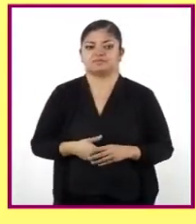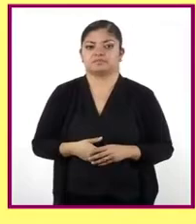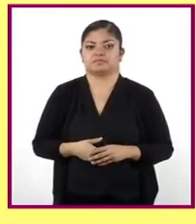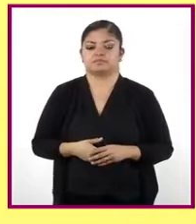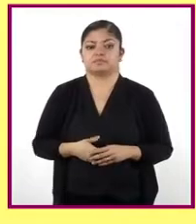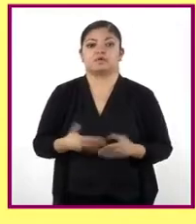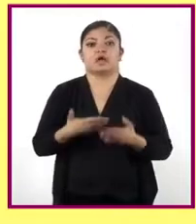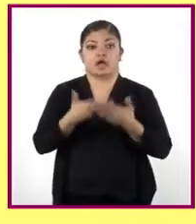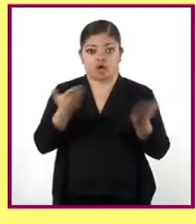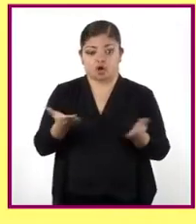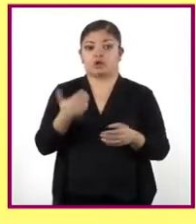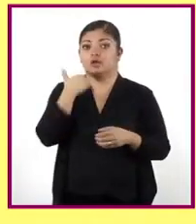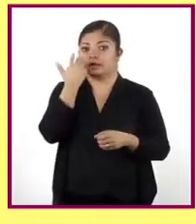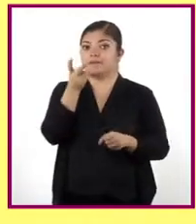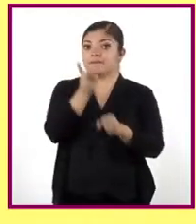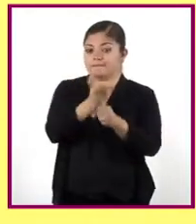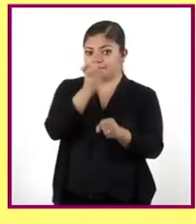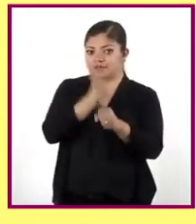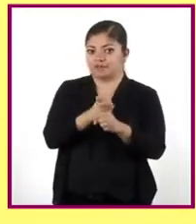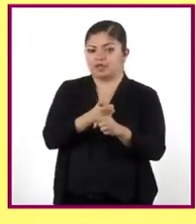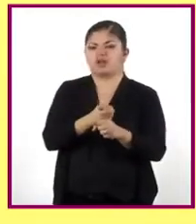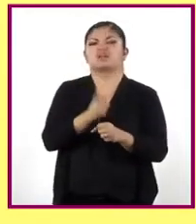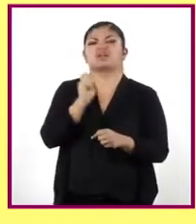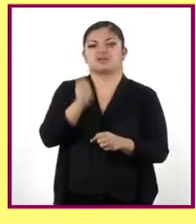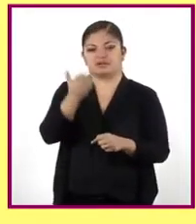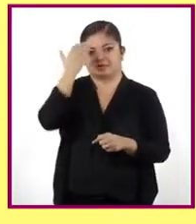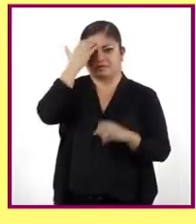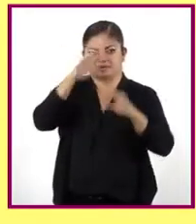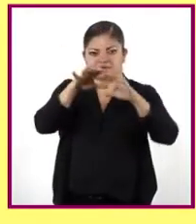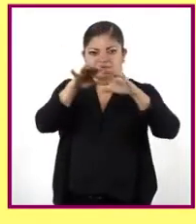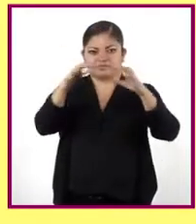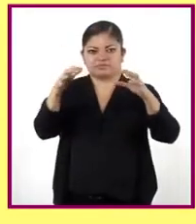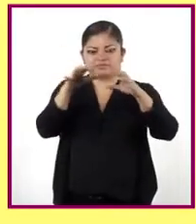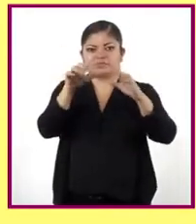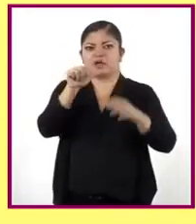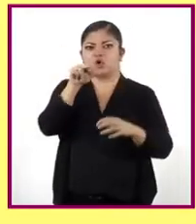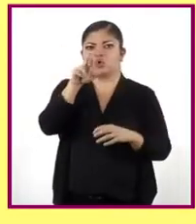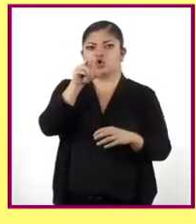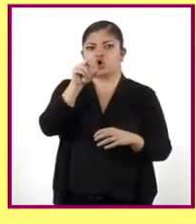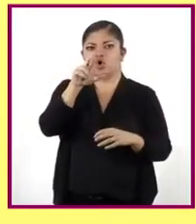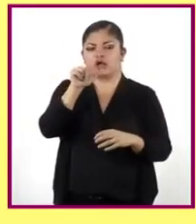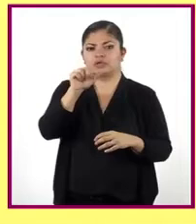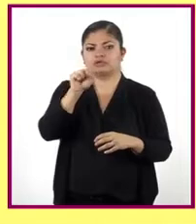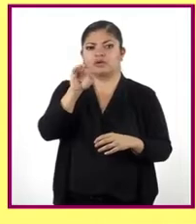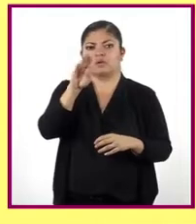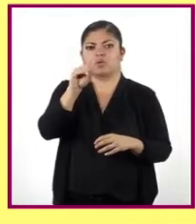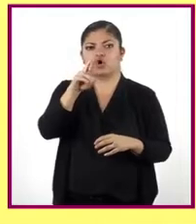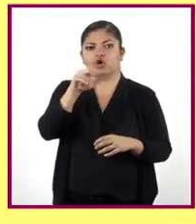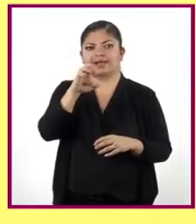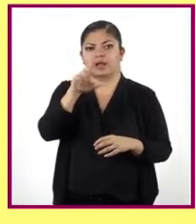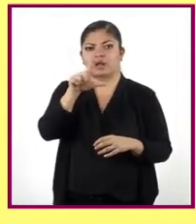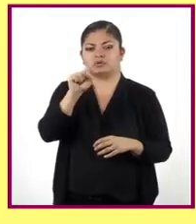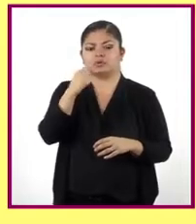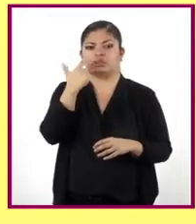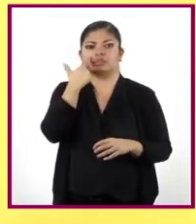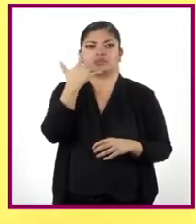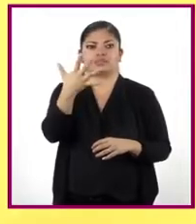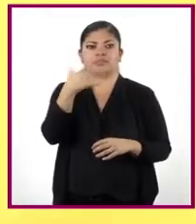Ahora las y los invitamos a conocer sobre las auroras boreales, uno de los mayores espectáculos de la naturaleza